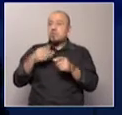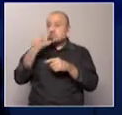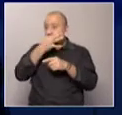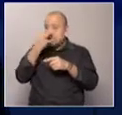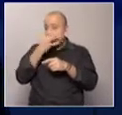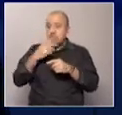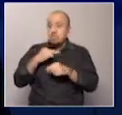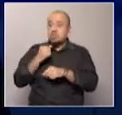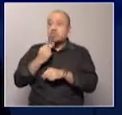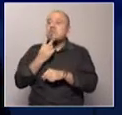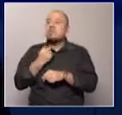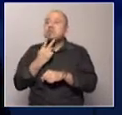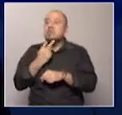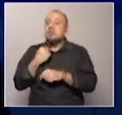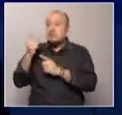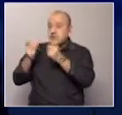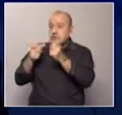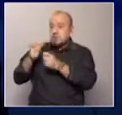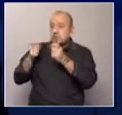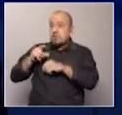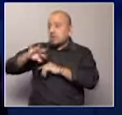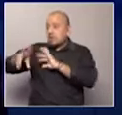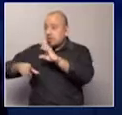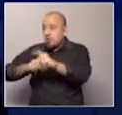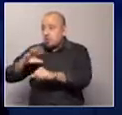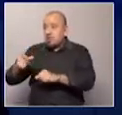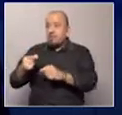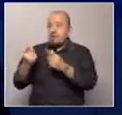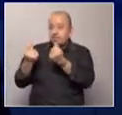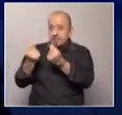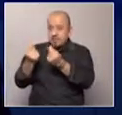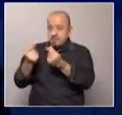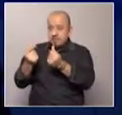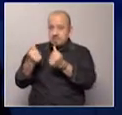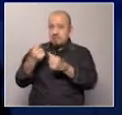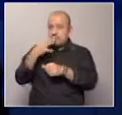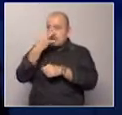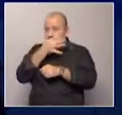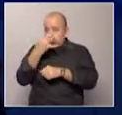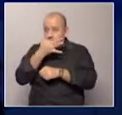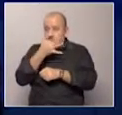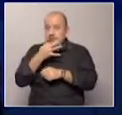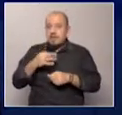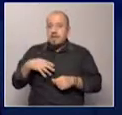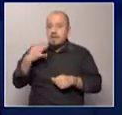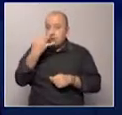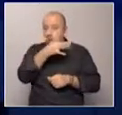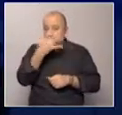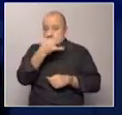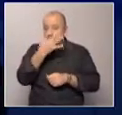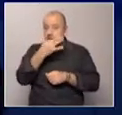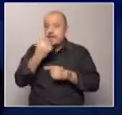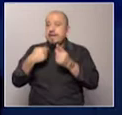adictos que cometen delitos personas que te roban para obtener dinero para tu adicción y es un delito leve